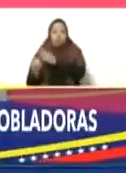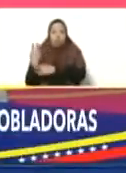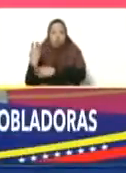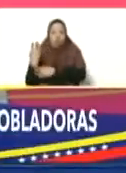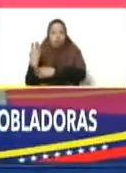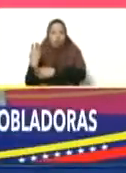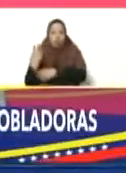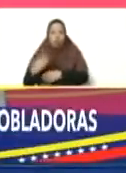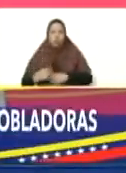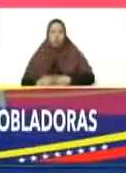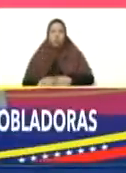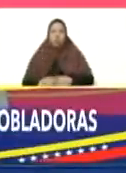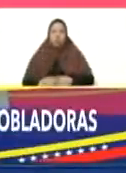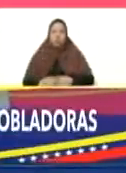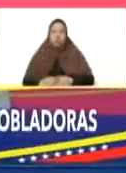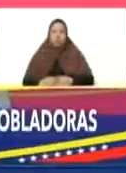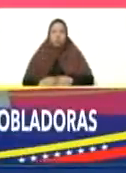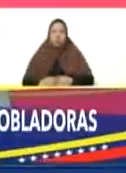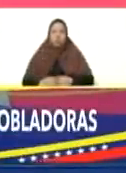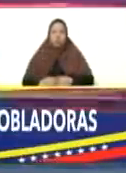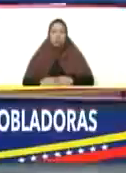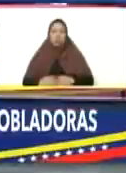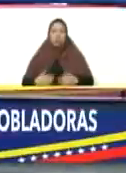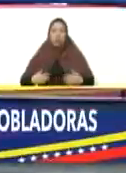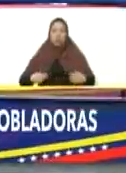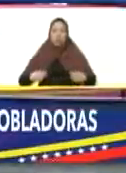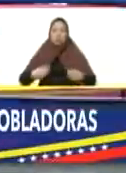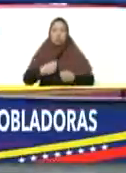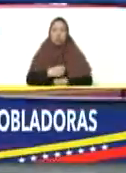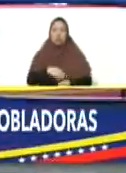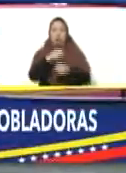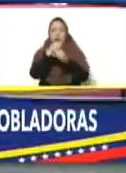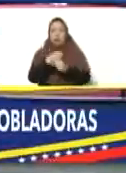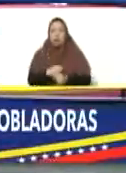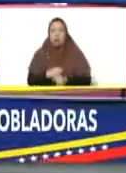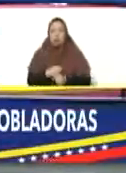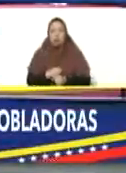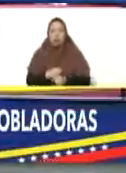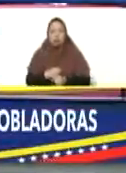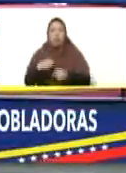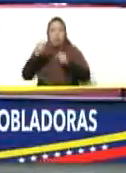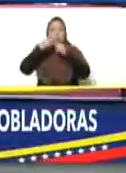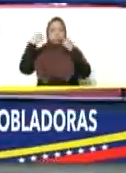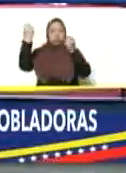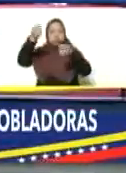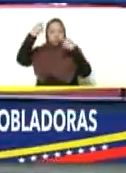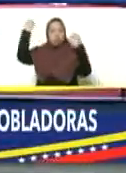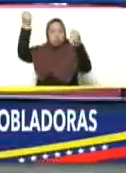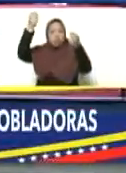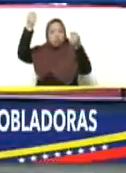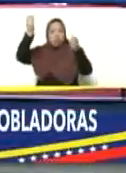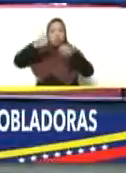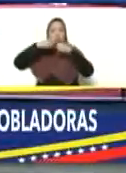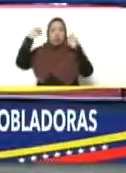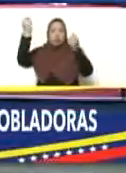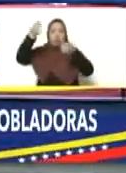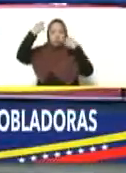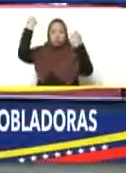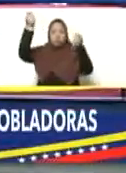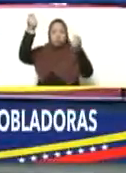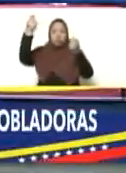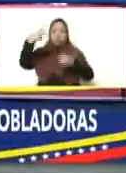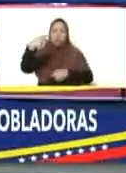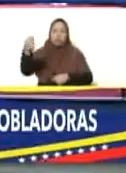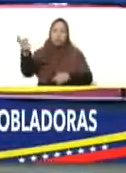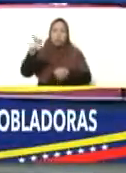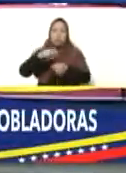a riaza que están allí en manifestación yo le dije no vamos